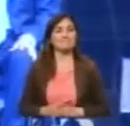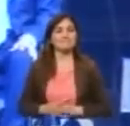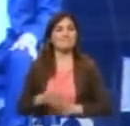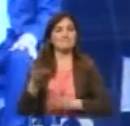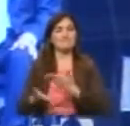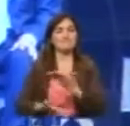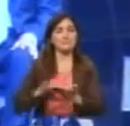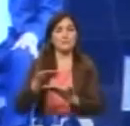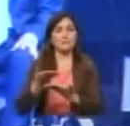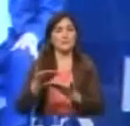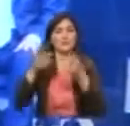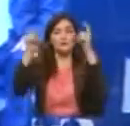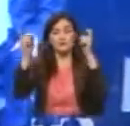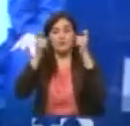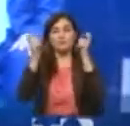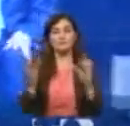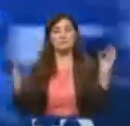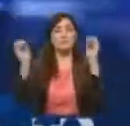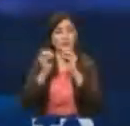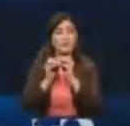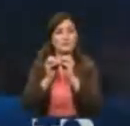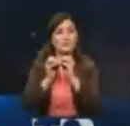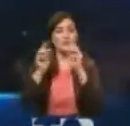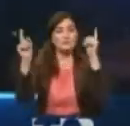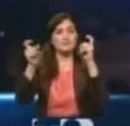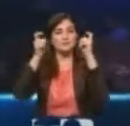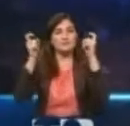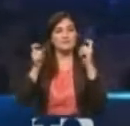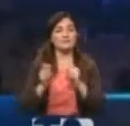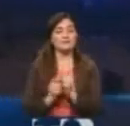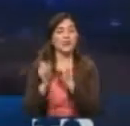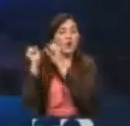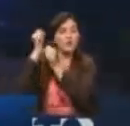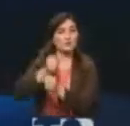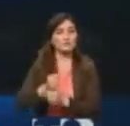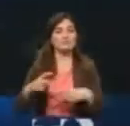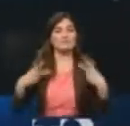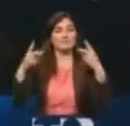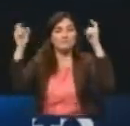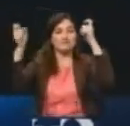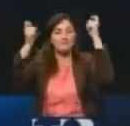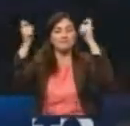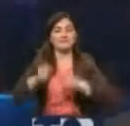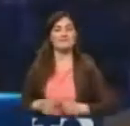compartiendo una fiesta más, un aniversario más de fundación! ¡Viva Guayaquil!